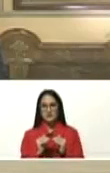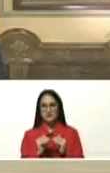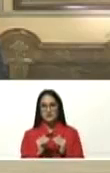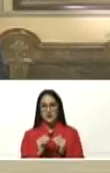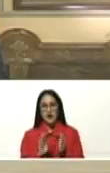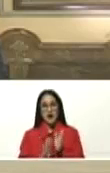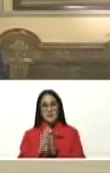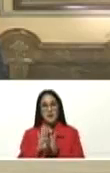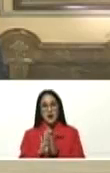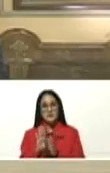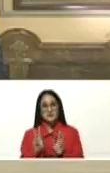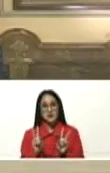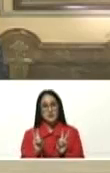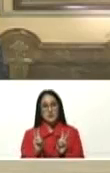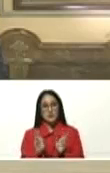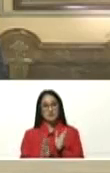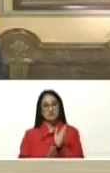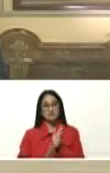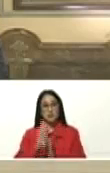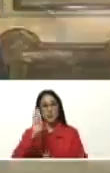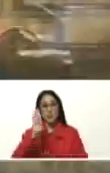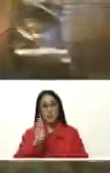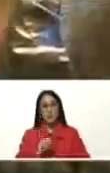del avance hacia una nueva prosperidad,